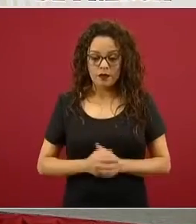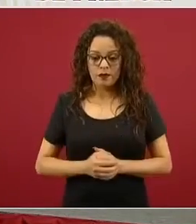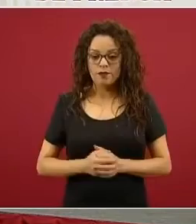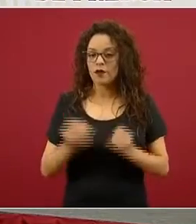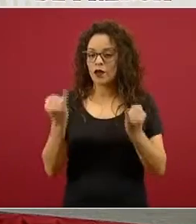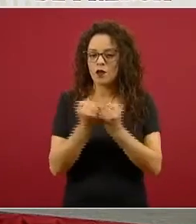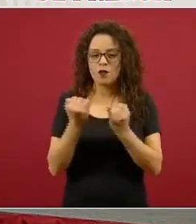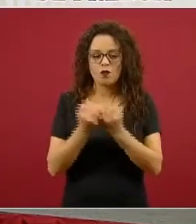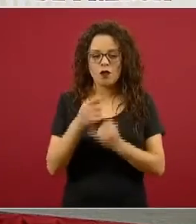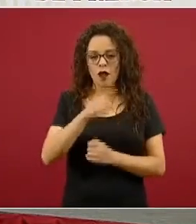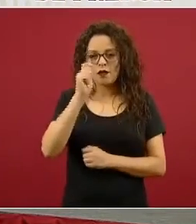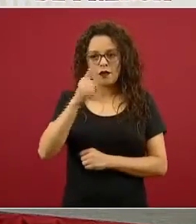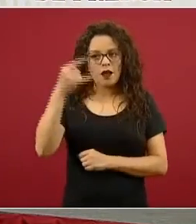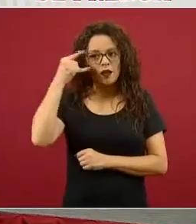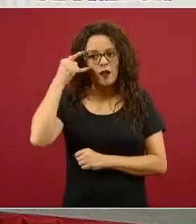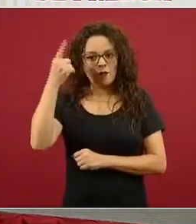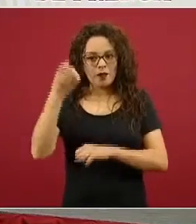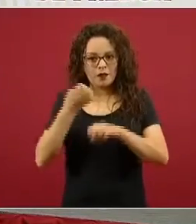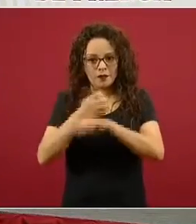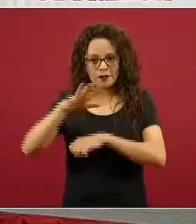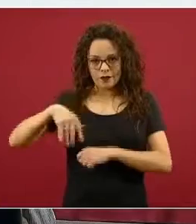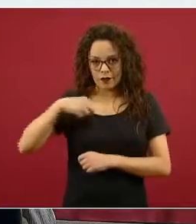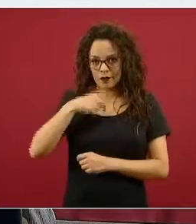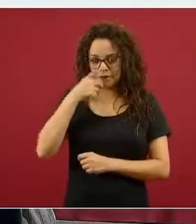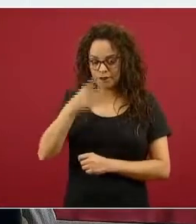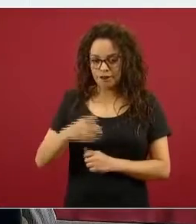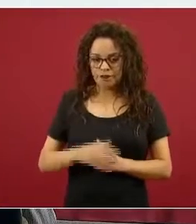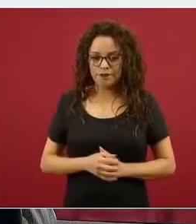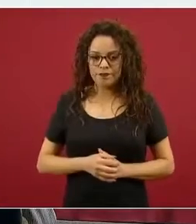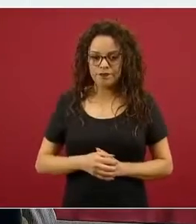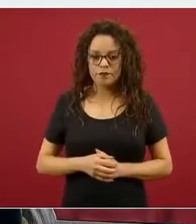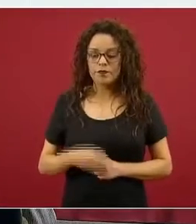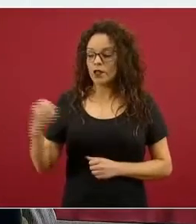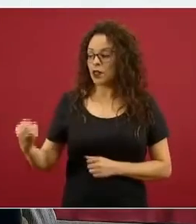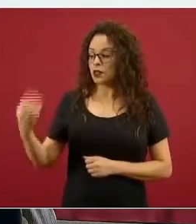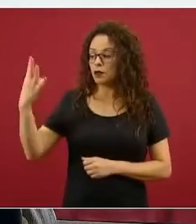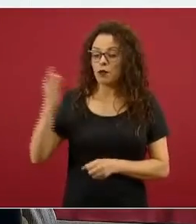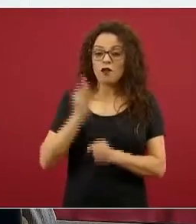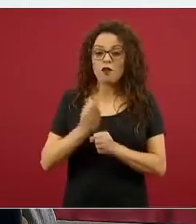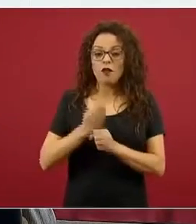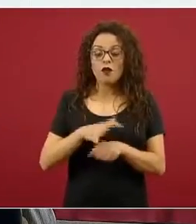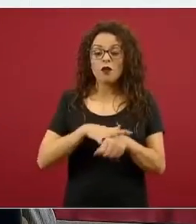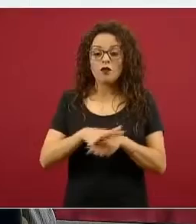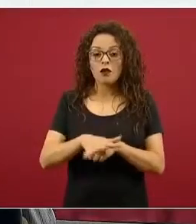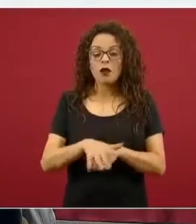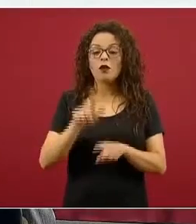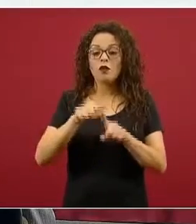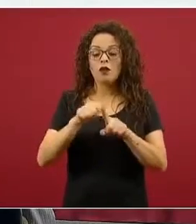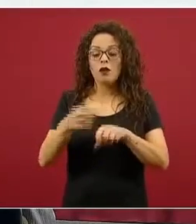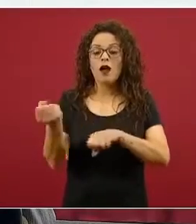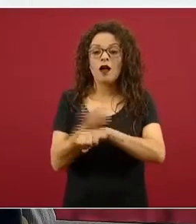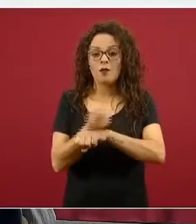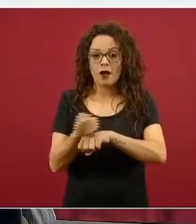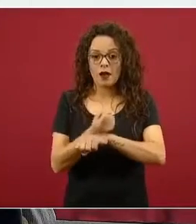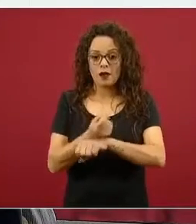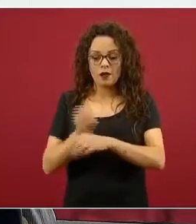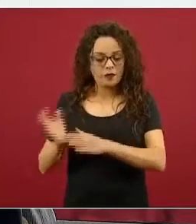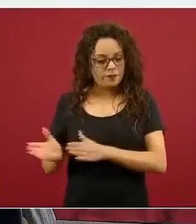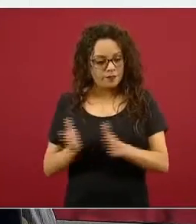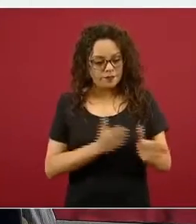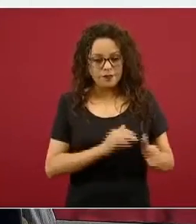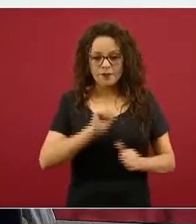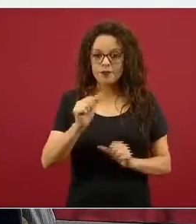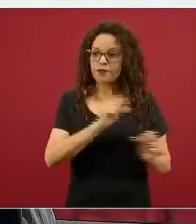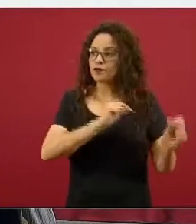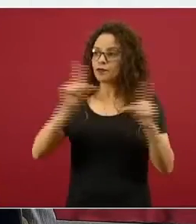con Campeche. También es un semáforo que su riesgo vigente es amarillo. La siguiente, por favor. El estado de